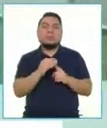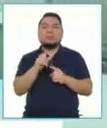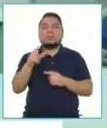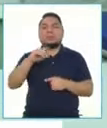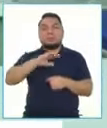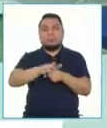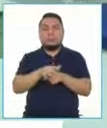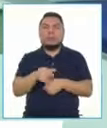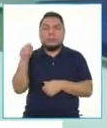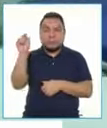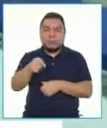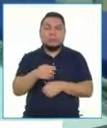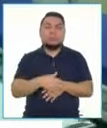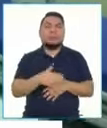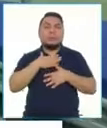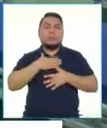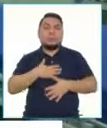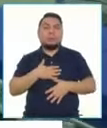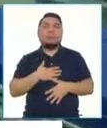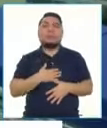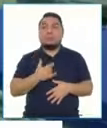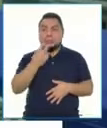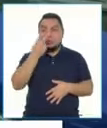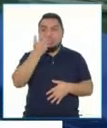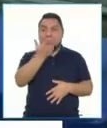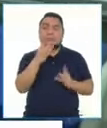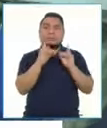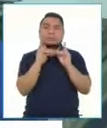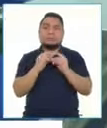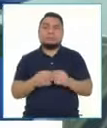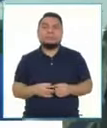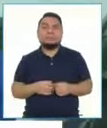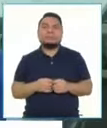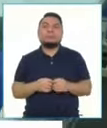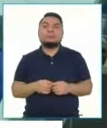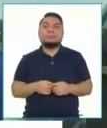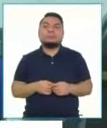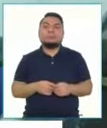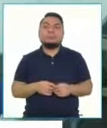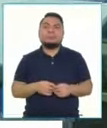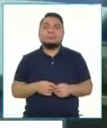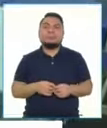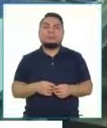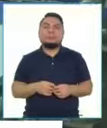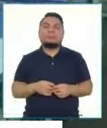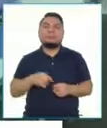podemos apreciar algunas de las camas. Esta área